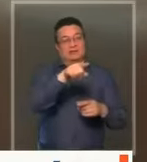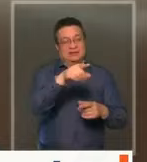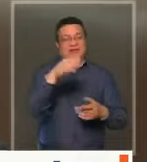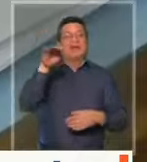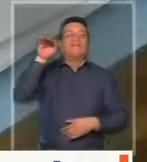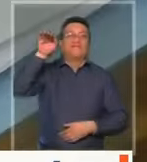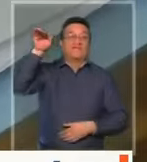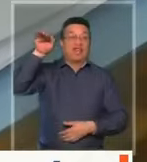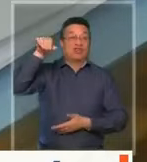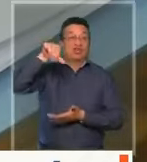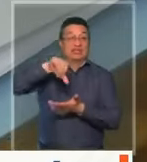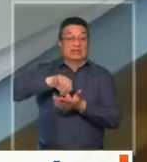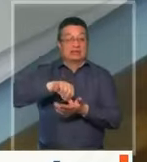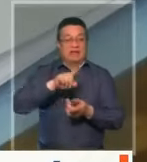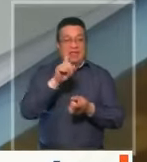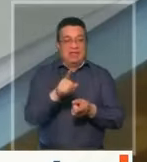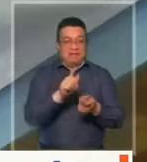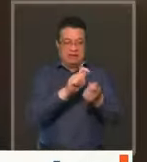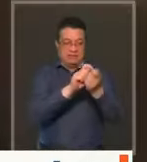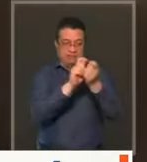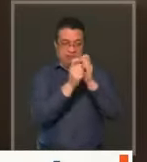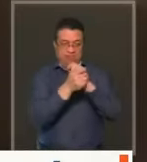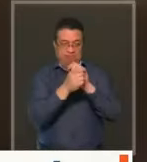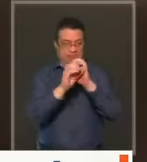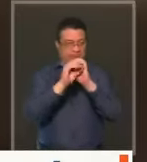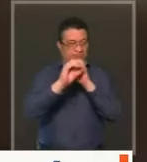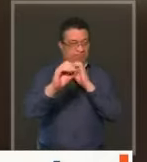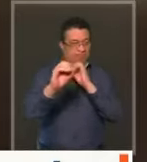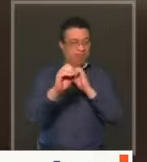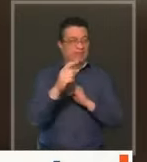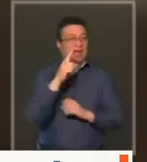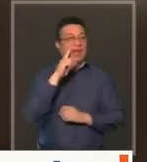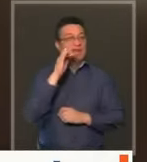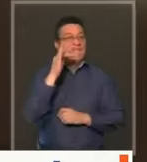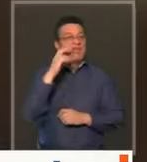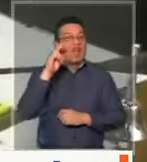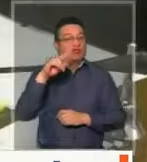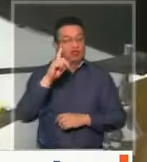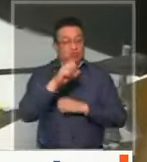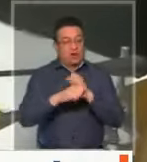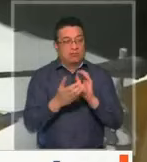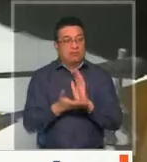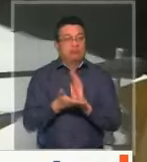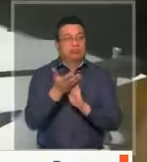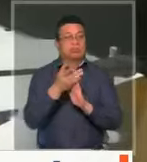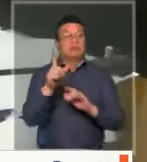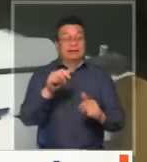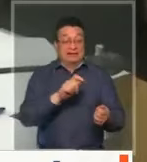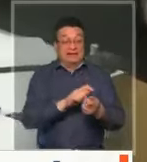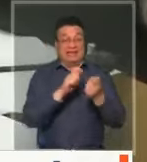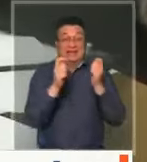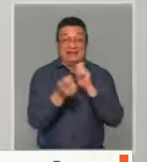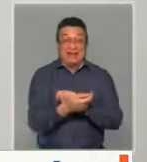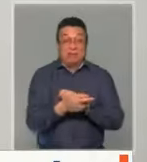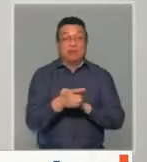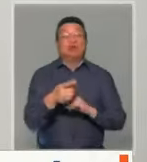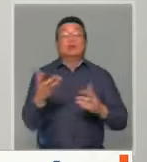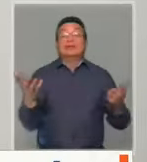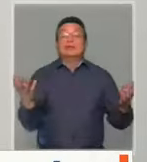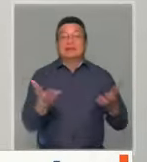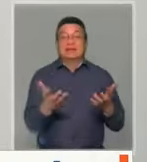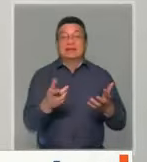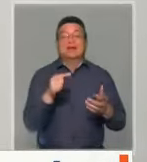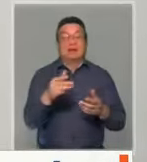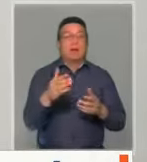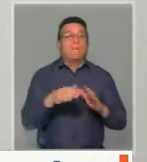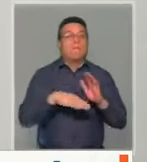Central tuvo que cambiar la proyección de inflación para este año es un cambio que viene de la mano del efecto de una